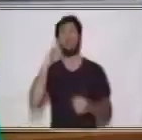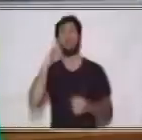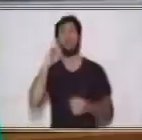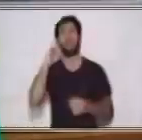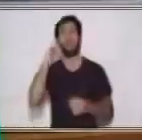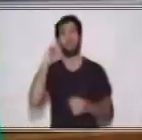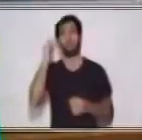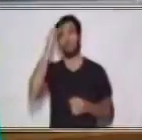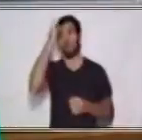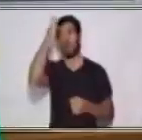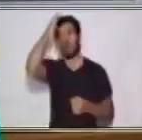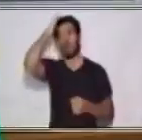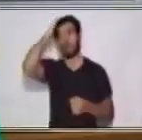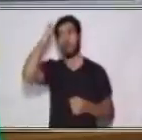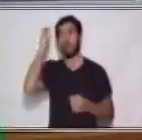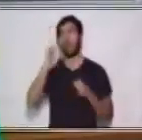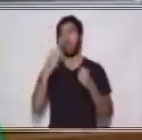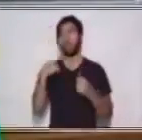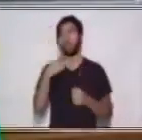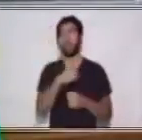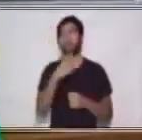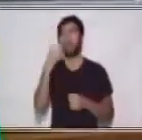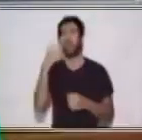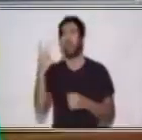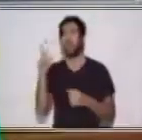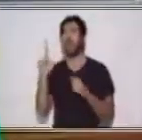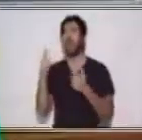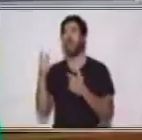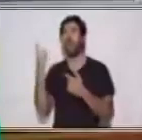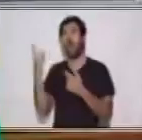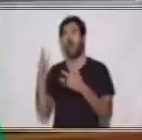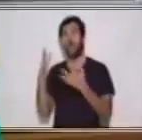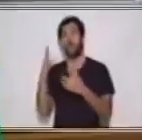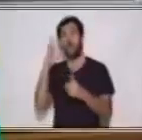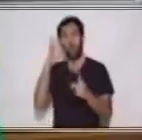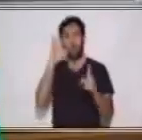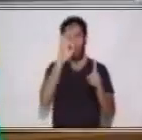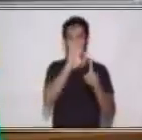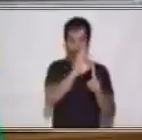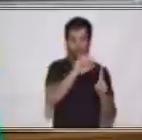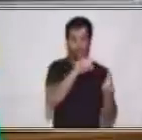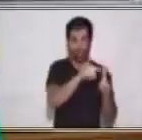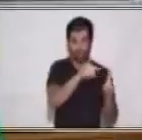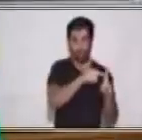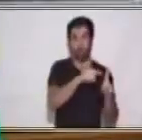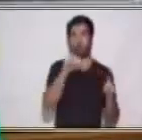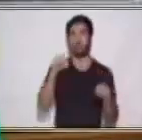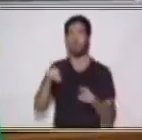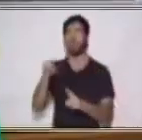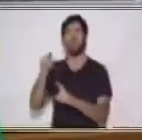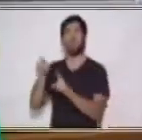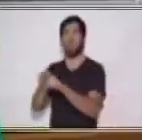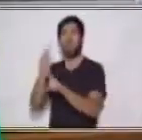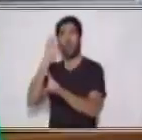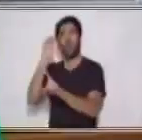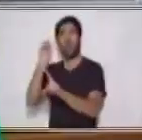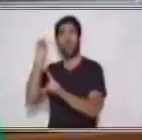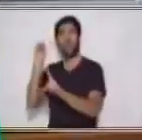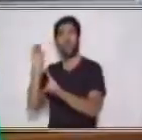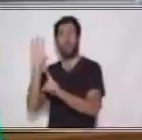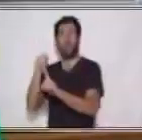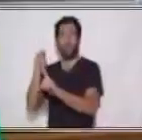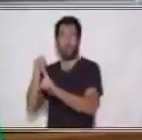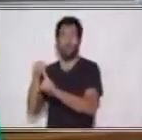Entonces vamos a ver estos dos puntos de vista, el punto de vista objetivo y el punto de vista subjetivo. ¿Cuál crees